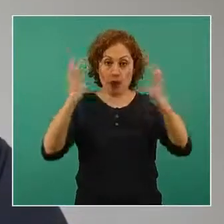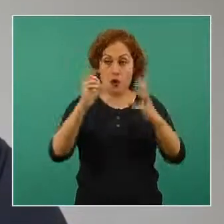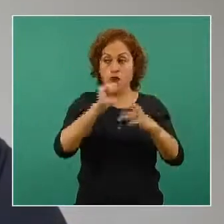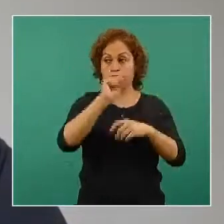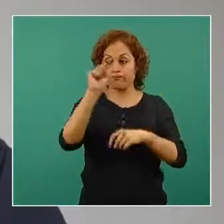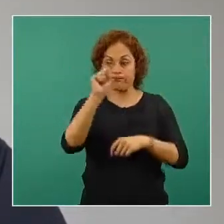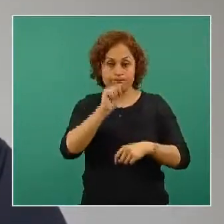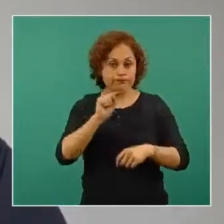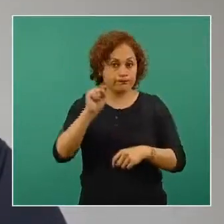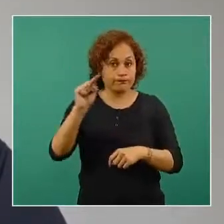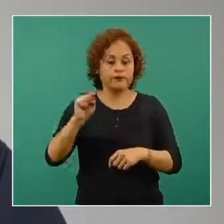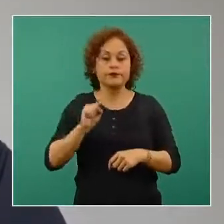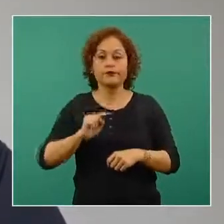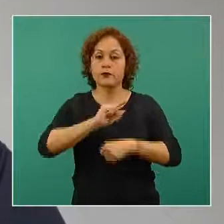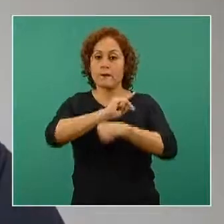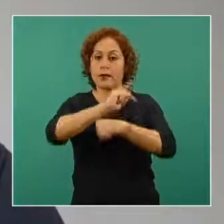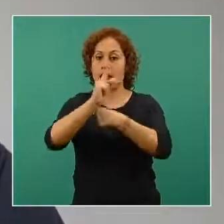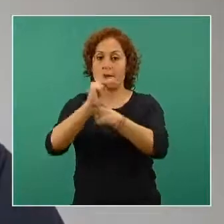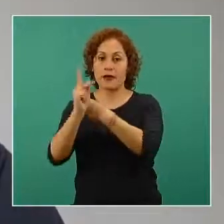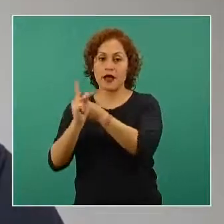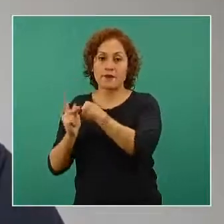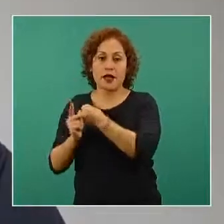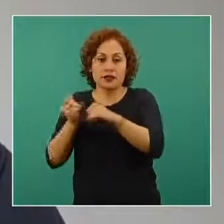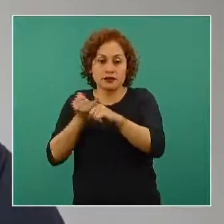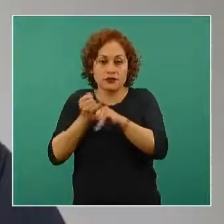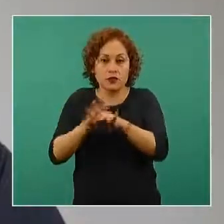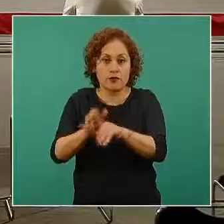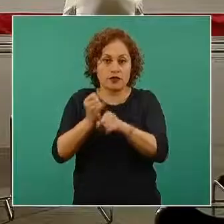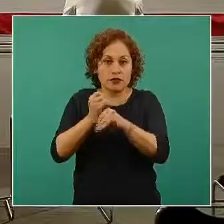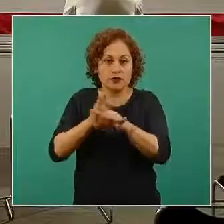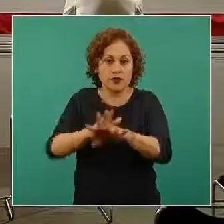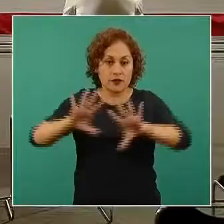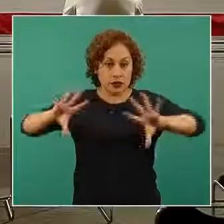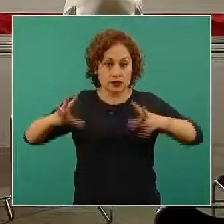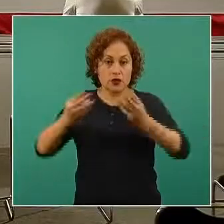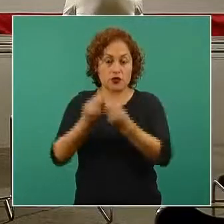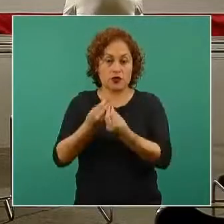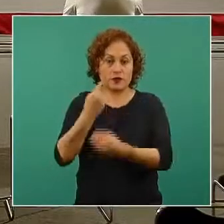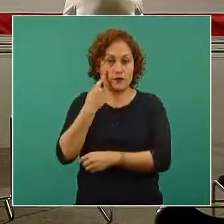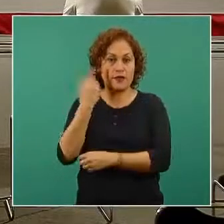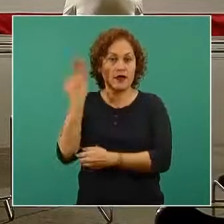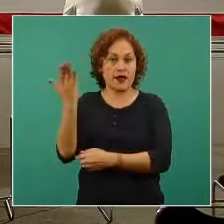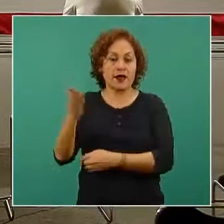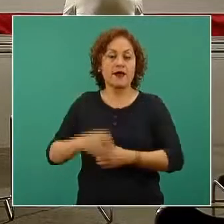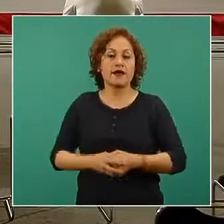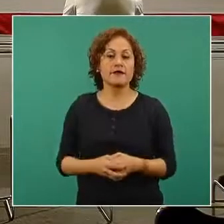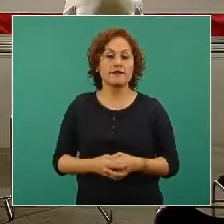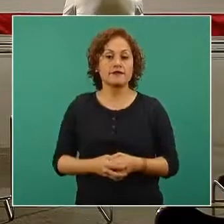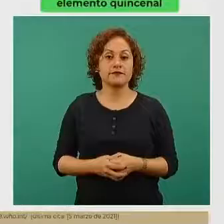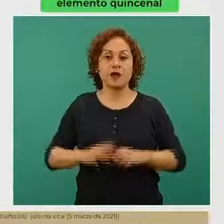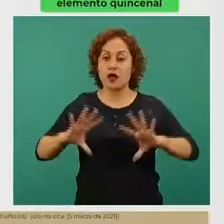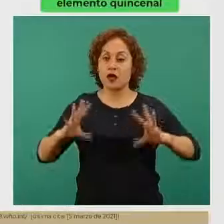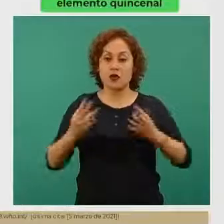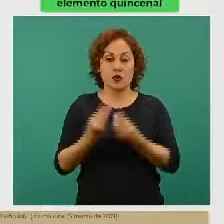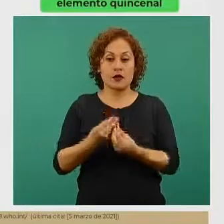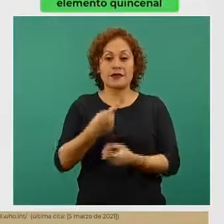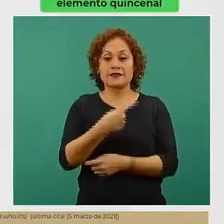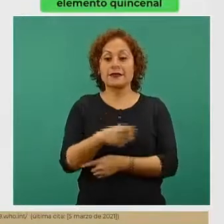estado notificando, y aquí tenemos ese gran total que hasta el momento se ha reportado, más de